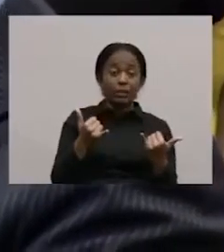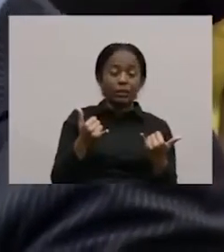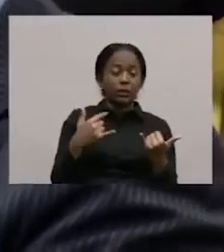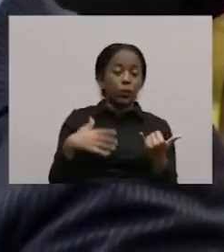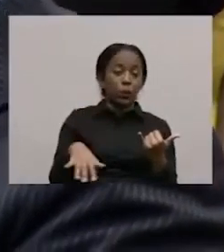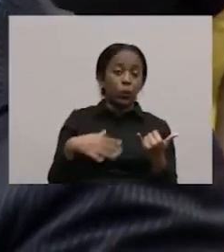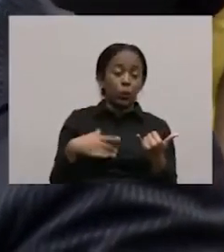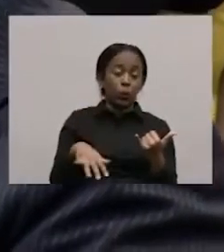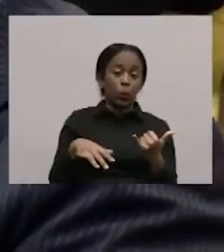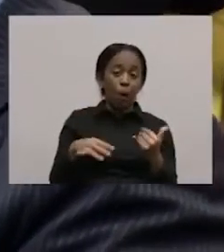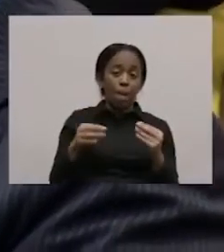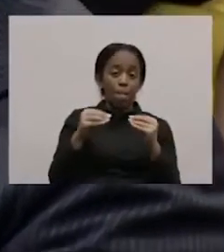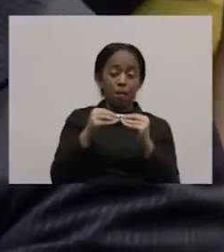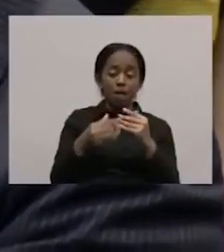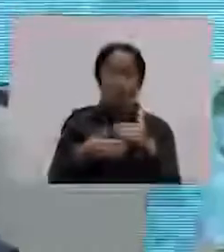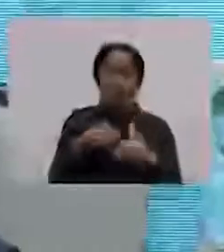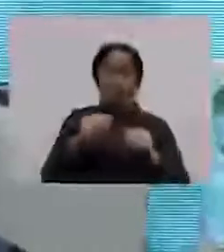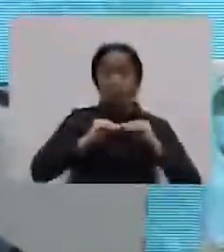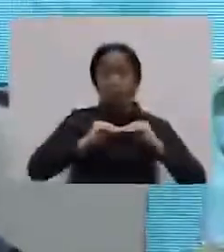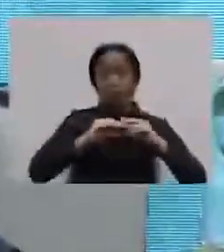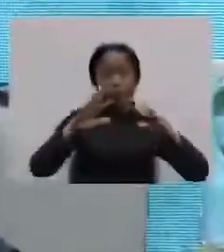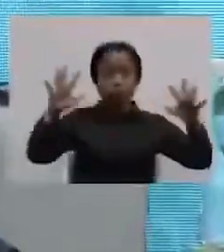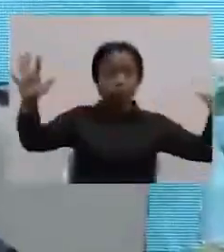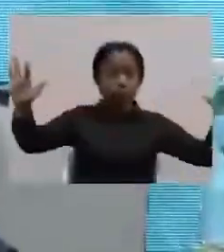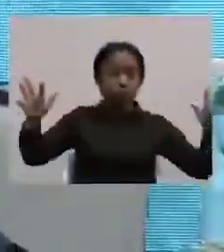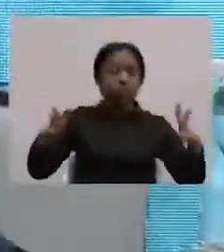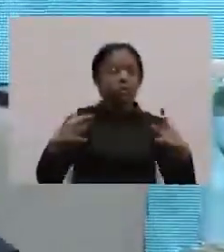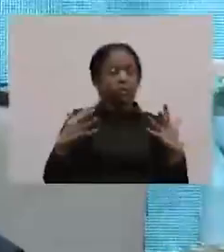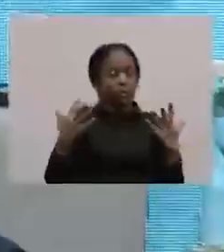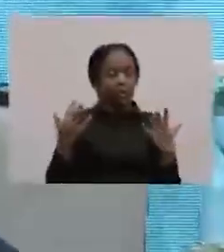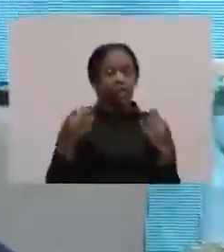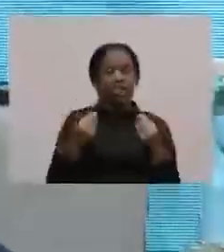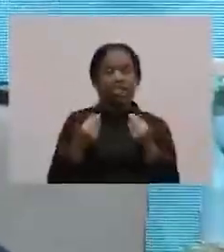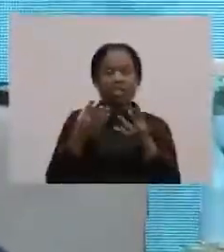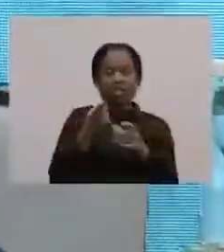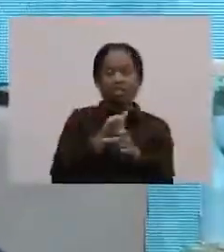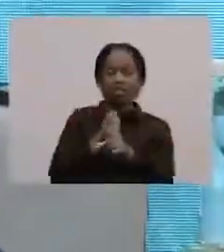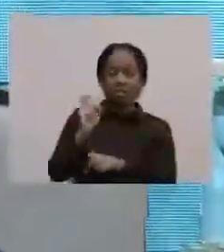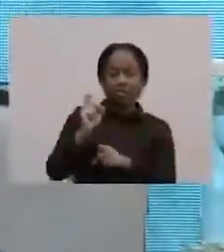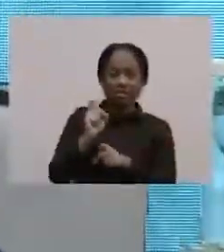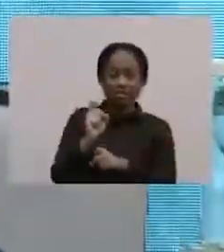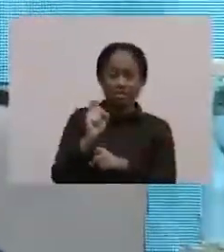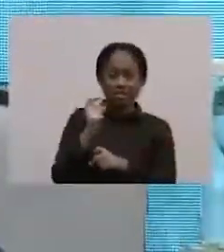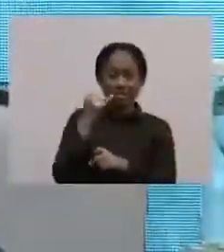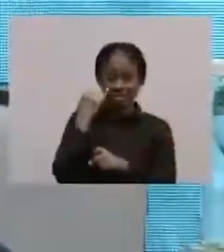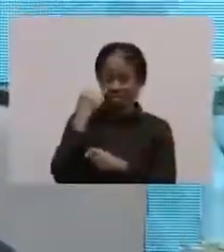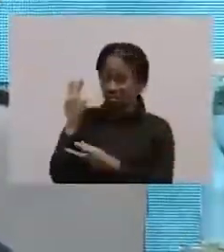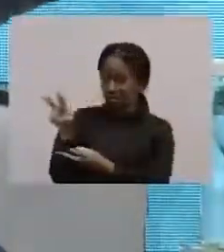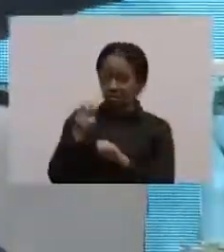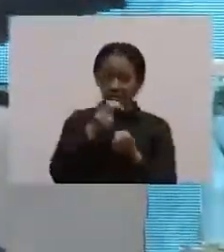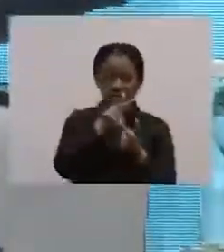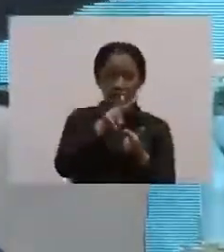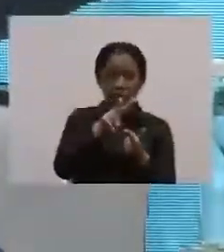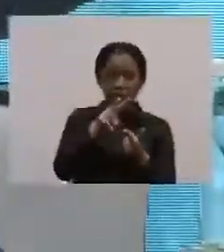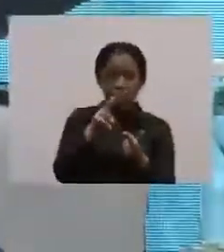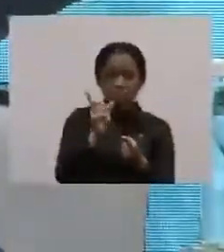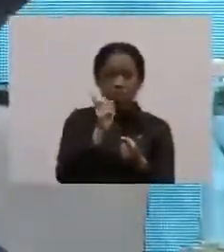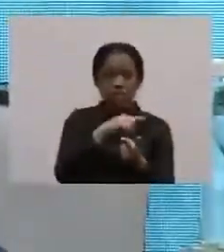de ser divulgados. Y por lo tanto, el daño que hace un mensaje falso ahora también se